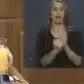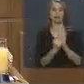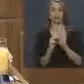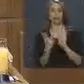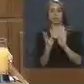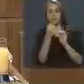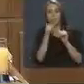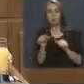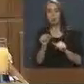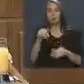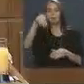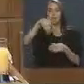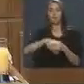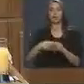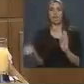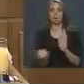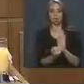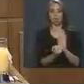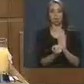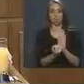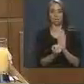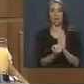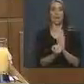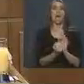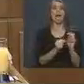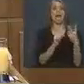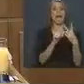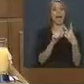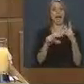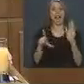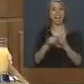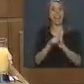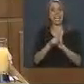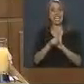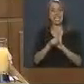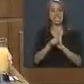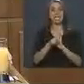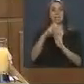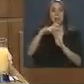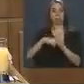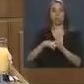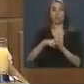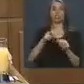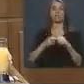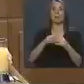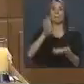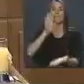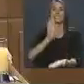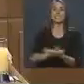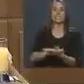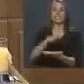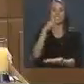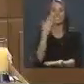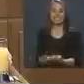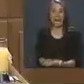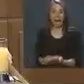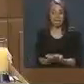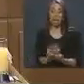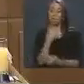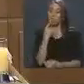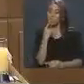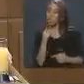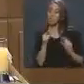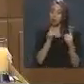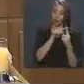tercero transitorio y que en la discusión de la ley SANA, que es lo que se compromete en este proyecto de ley,